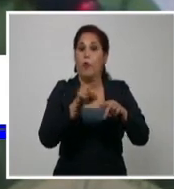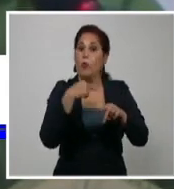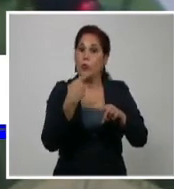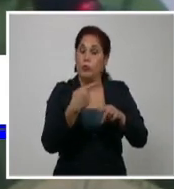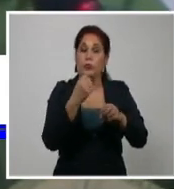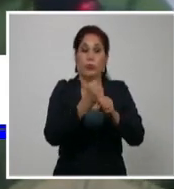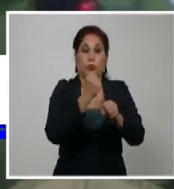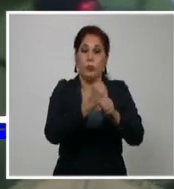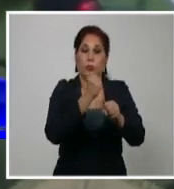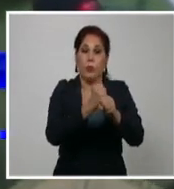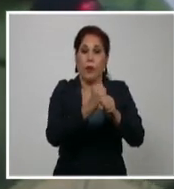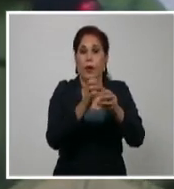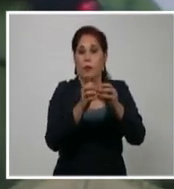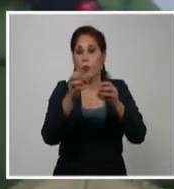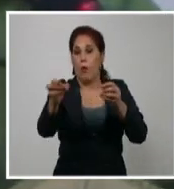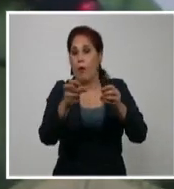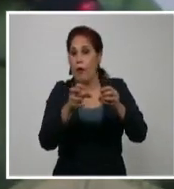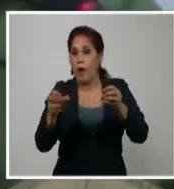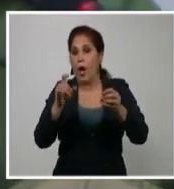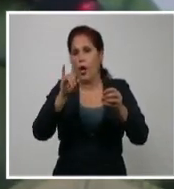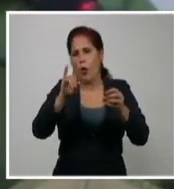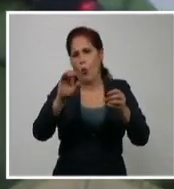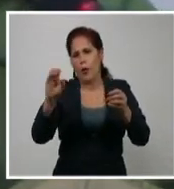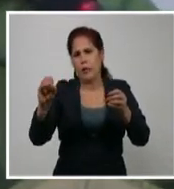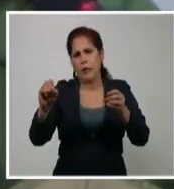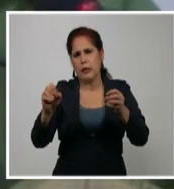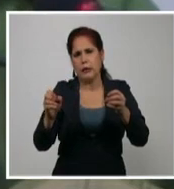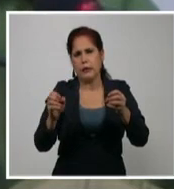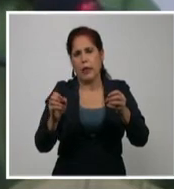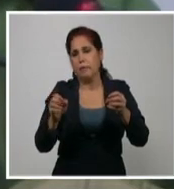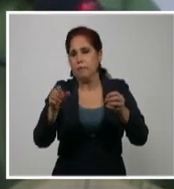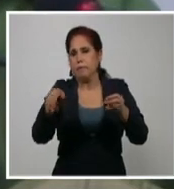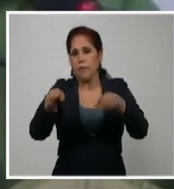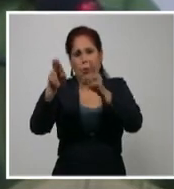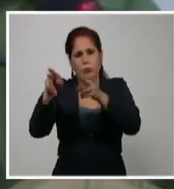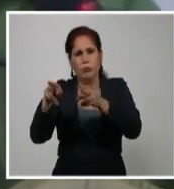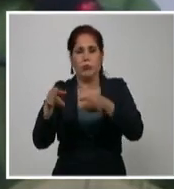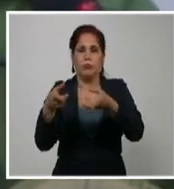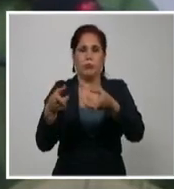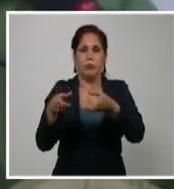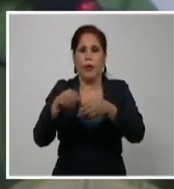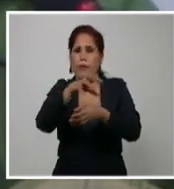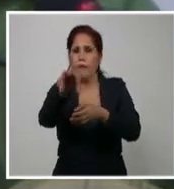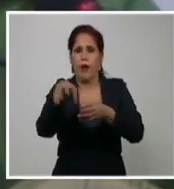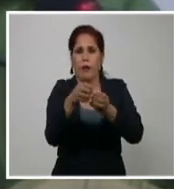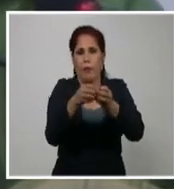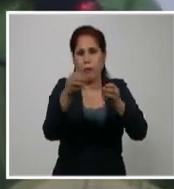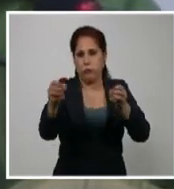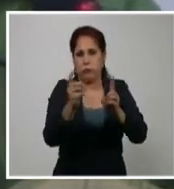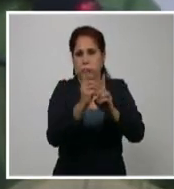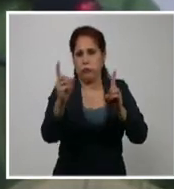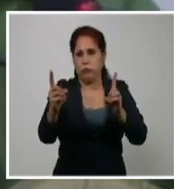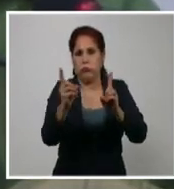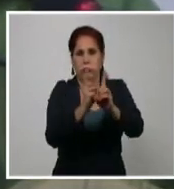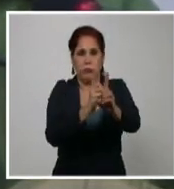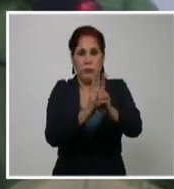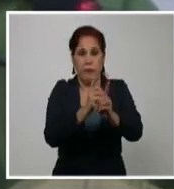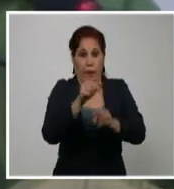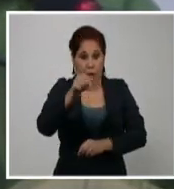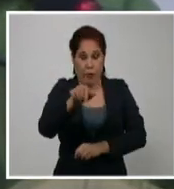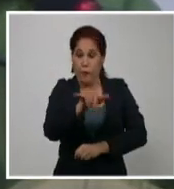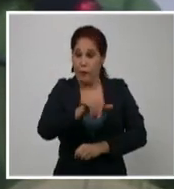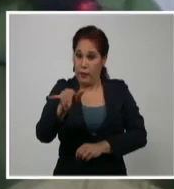hemos habilitado alrededor de 900 capacidades para contacto y vamos ahora a incursionar a partir del día de hoy